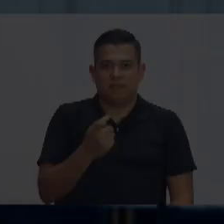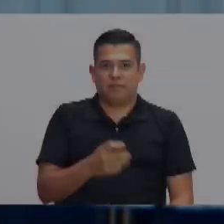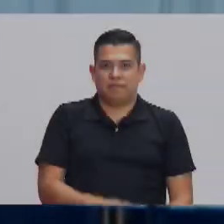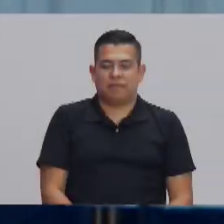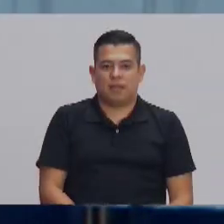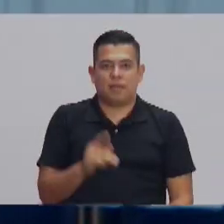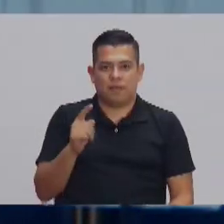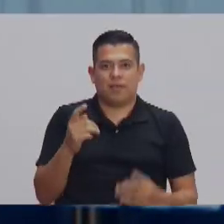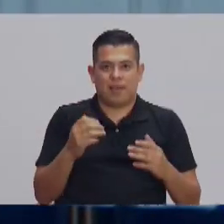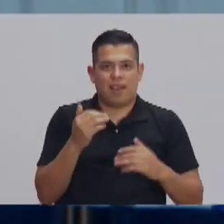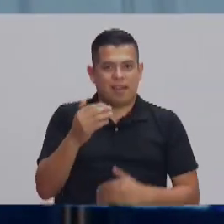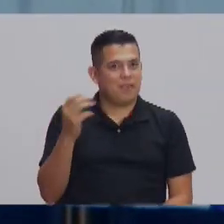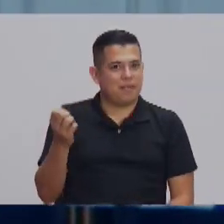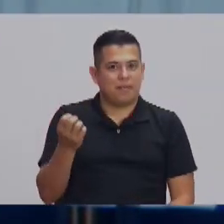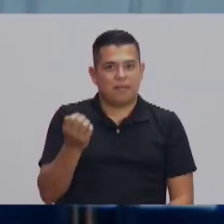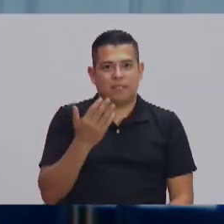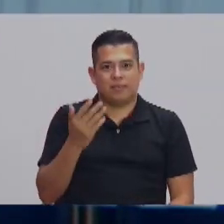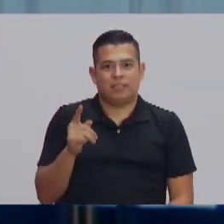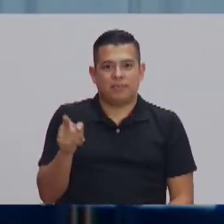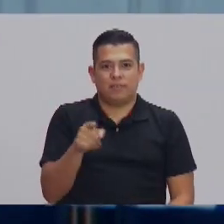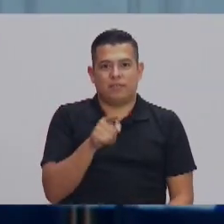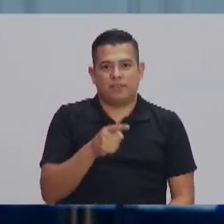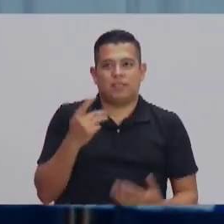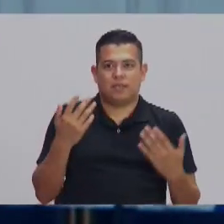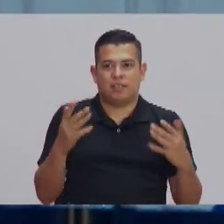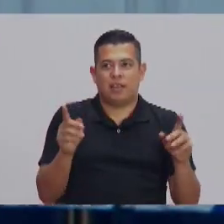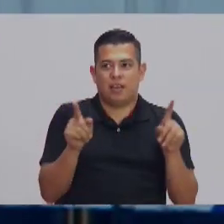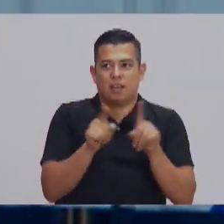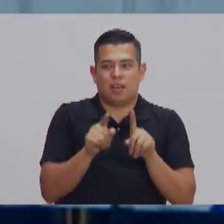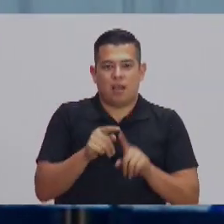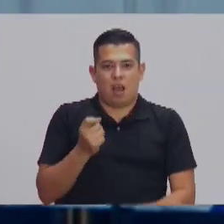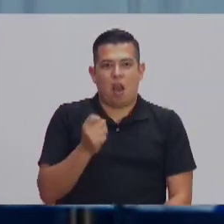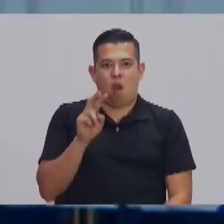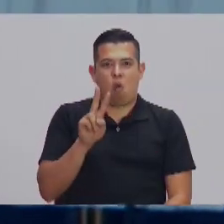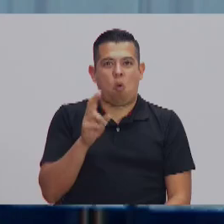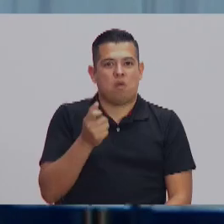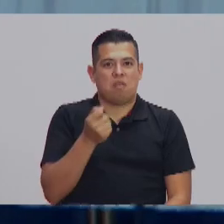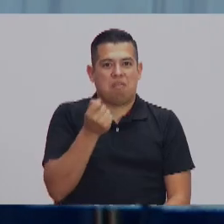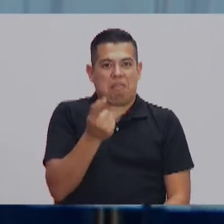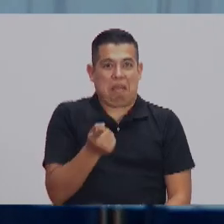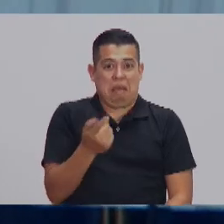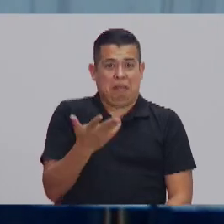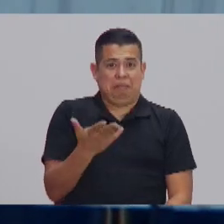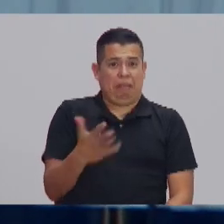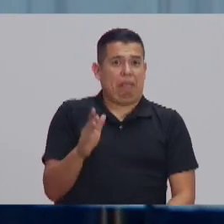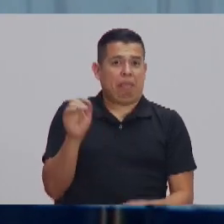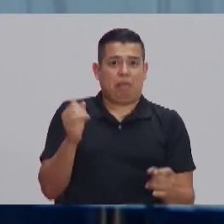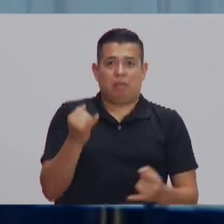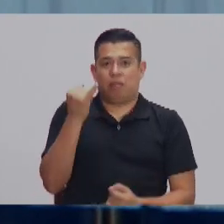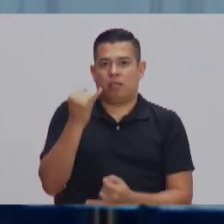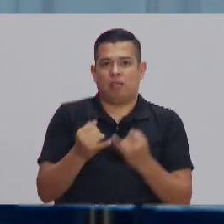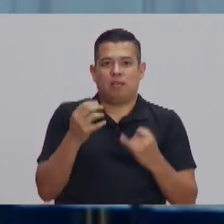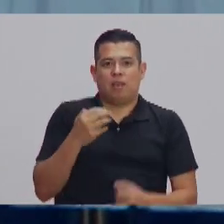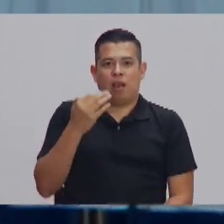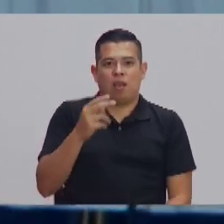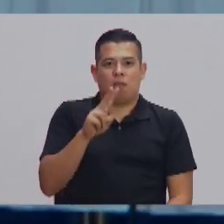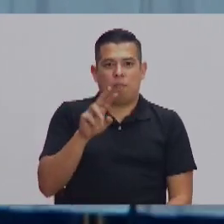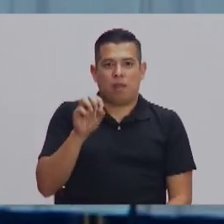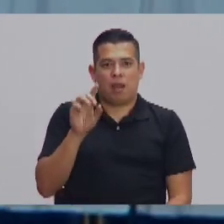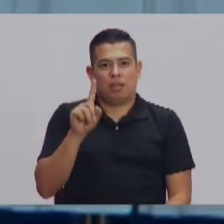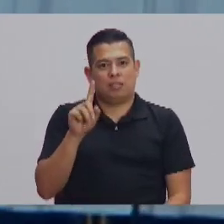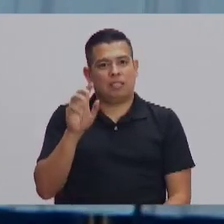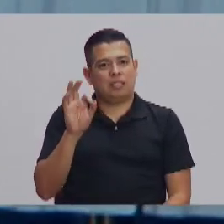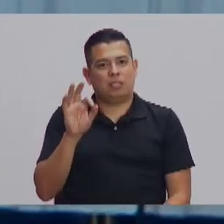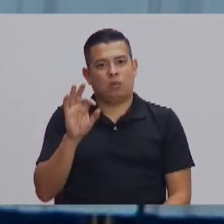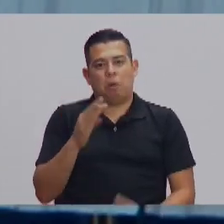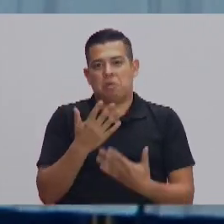bien en manos feliz año para todos feliz año estamos a dos días prácticamente de de terminar el año pero en